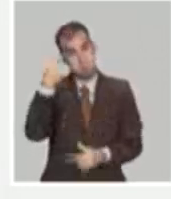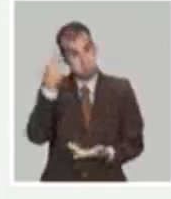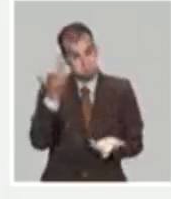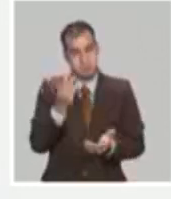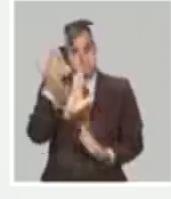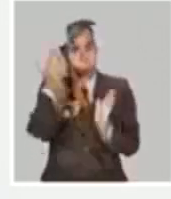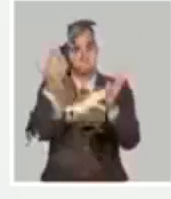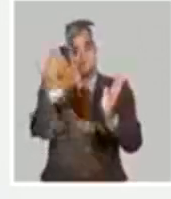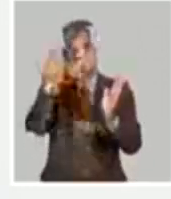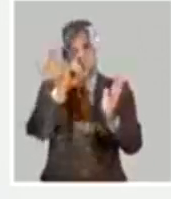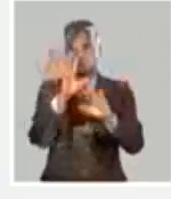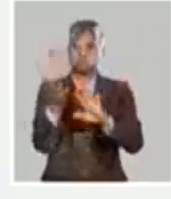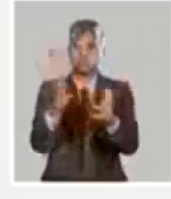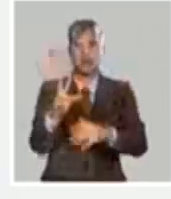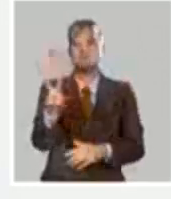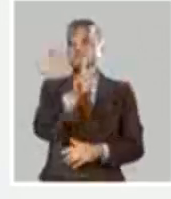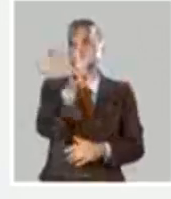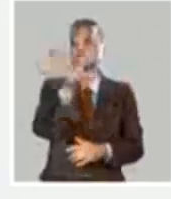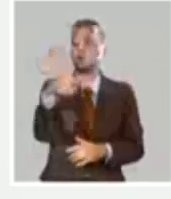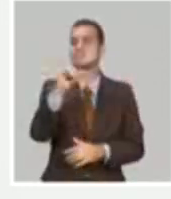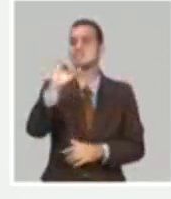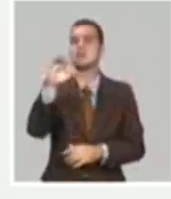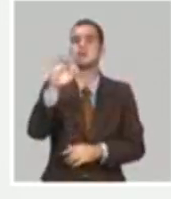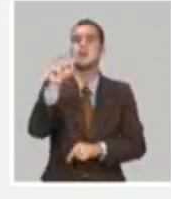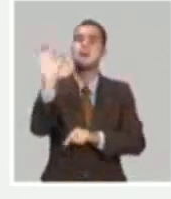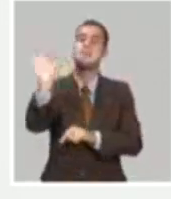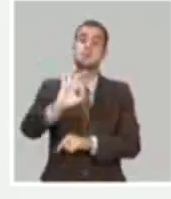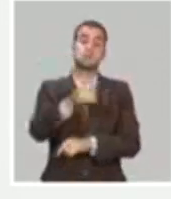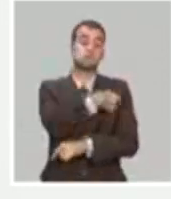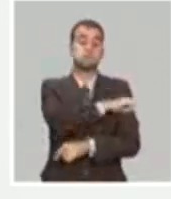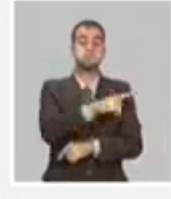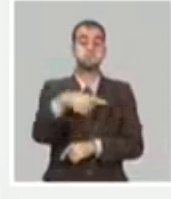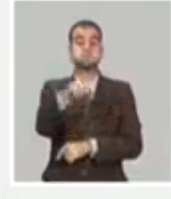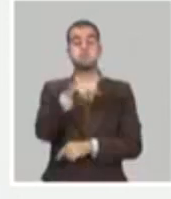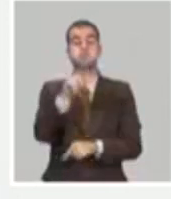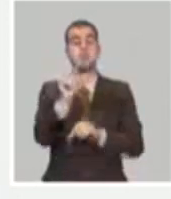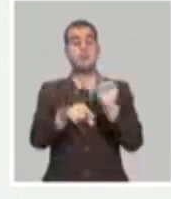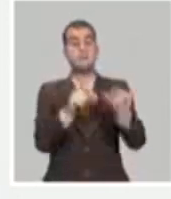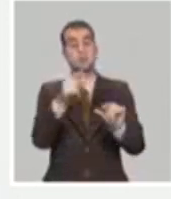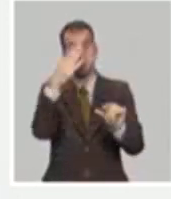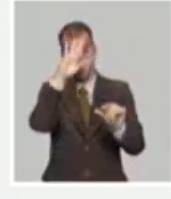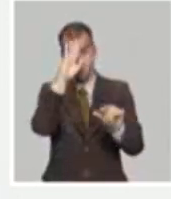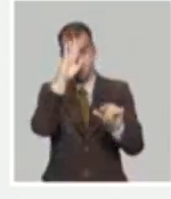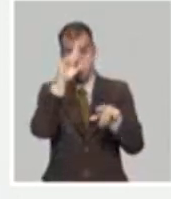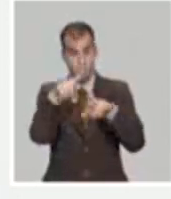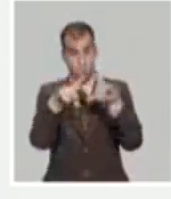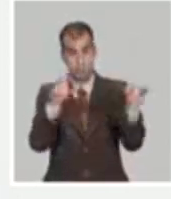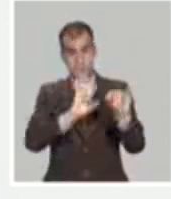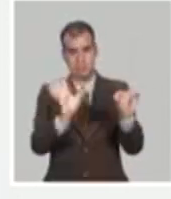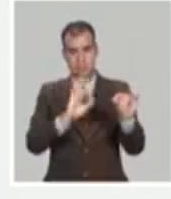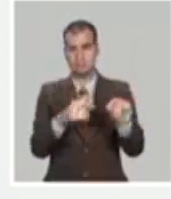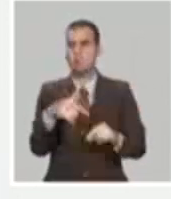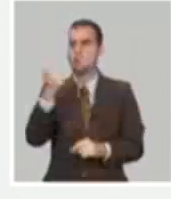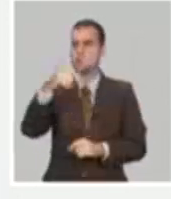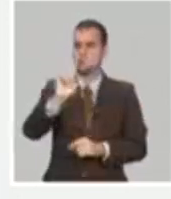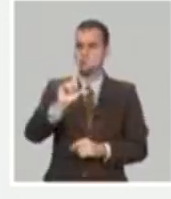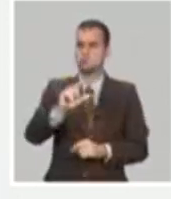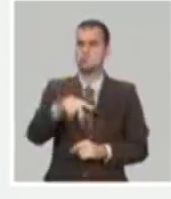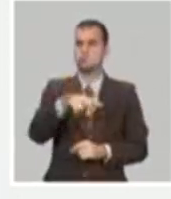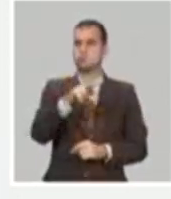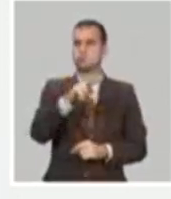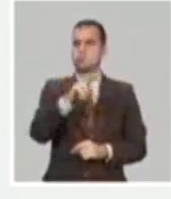inmunizado 22,6% de la población cubana. En julio 33,5% y en agosto el